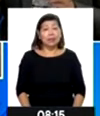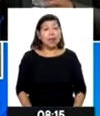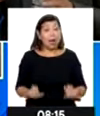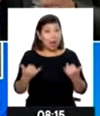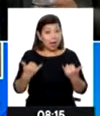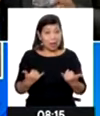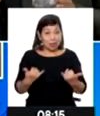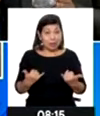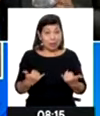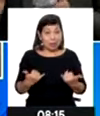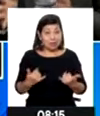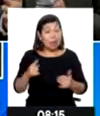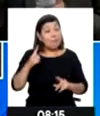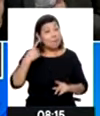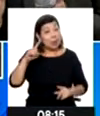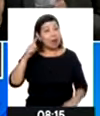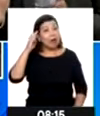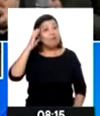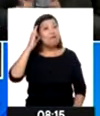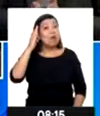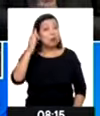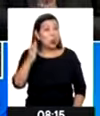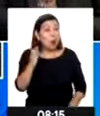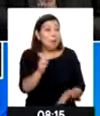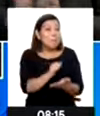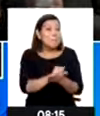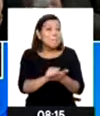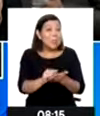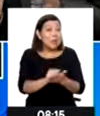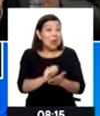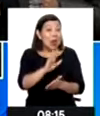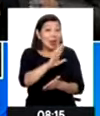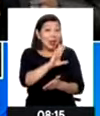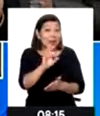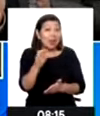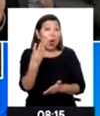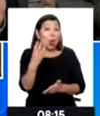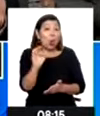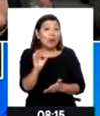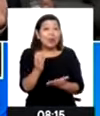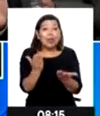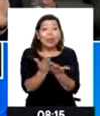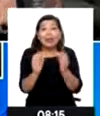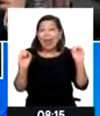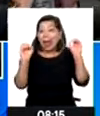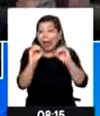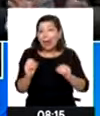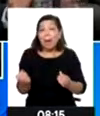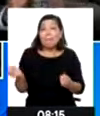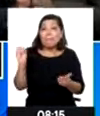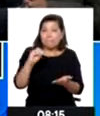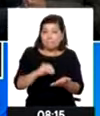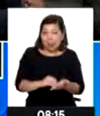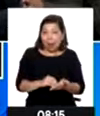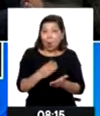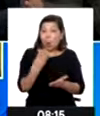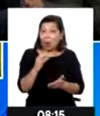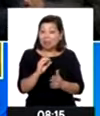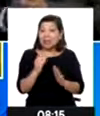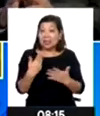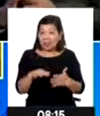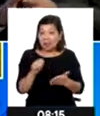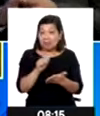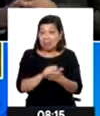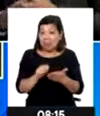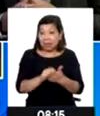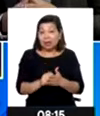este programa y en el futuro, en los próximos meses, estos 540 analfabetos más los 40 que ya estaban